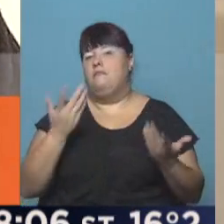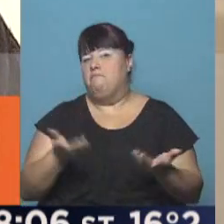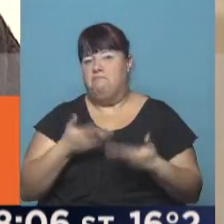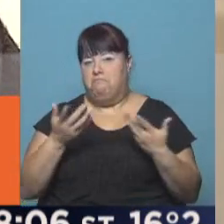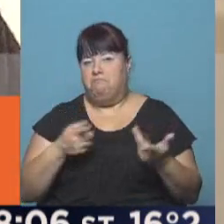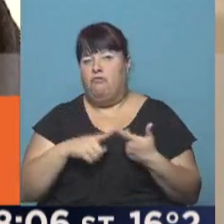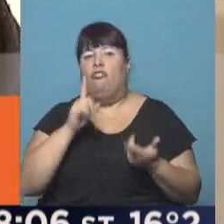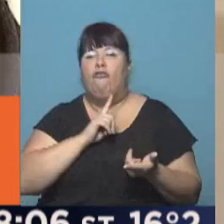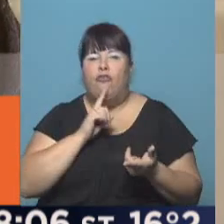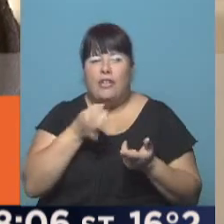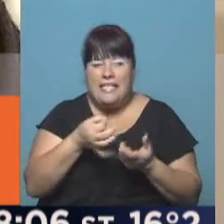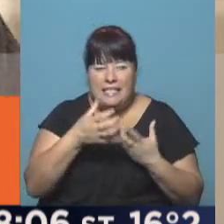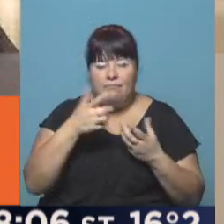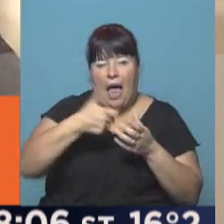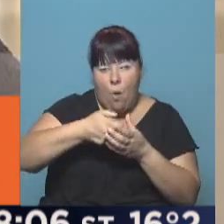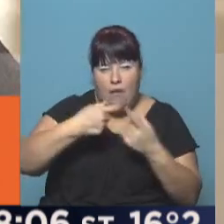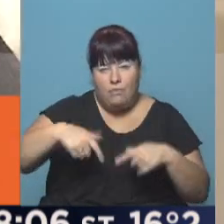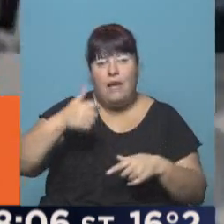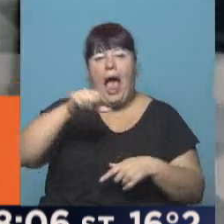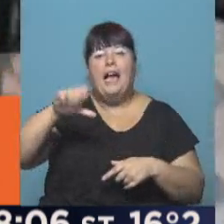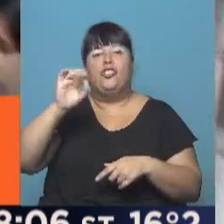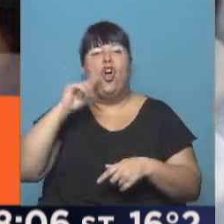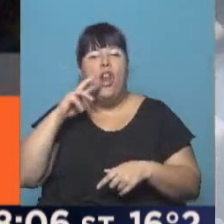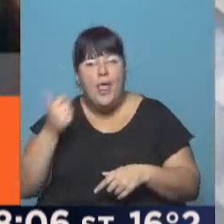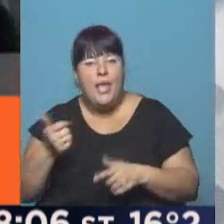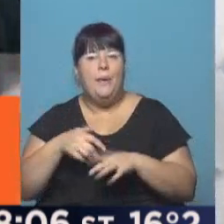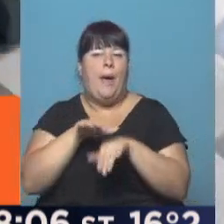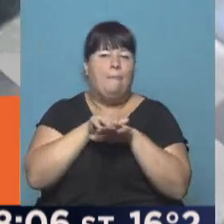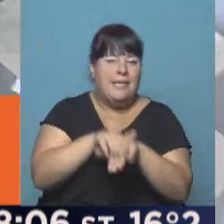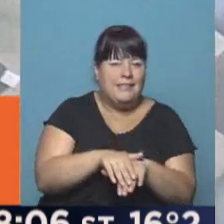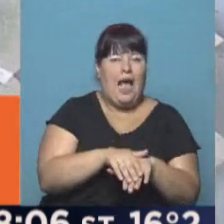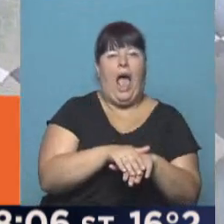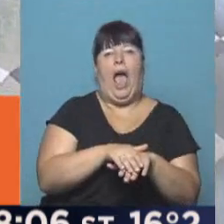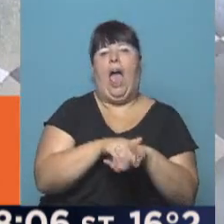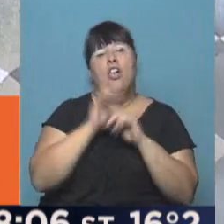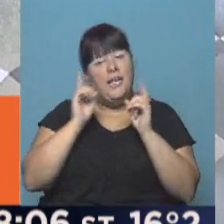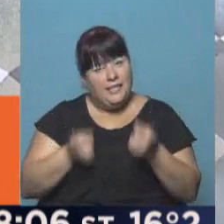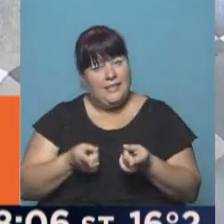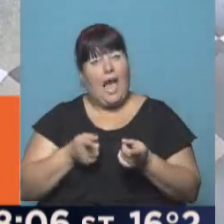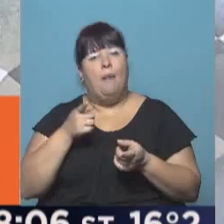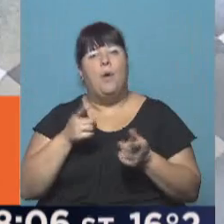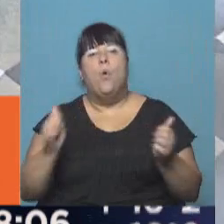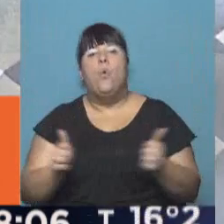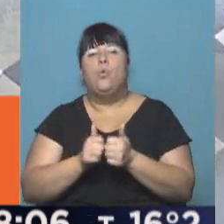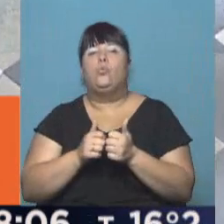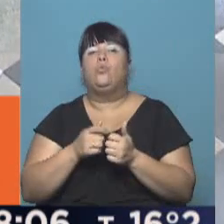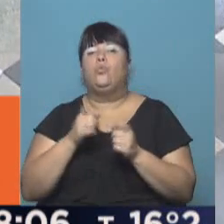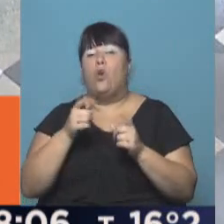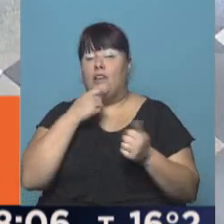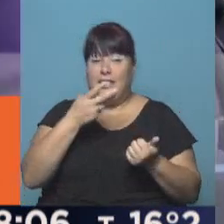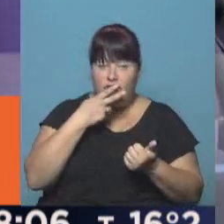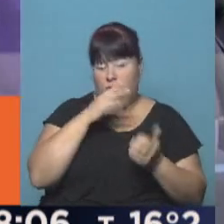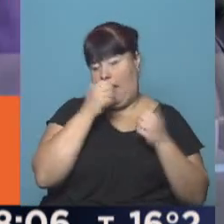después frutas secas, aceite de oliva, pescado. También eso tiene que estar acompañado. El que